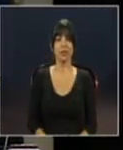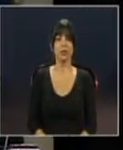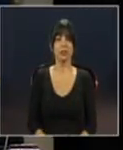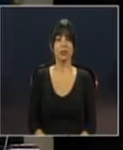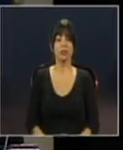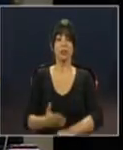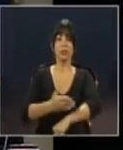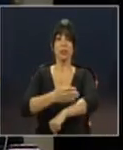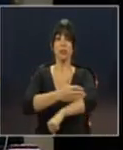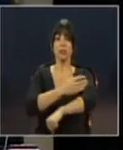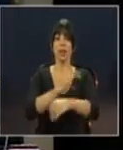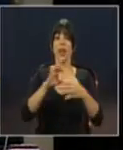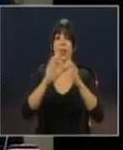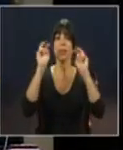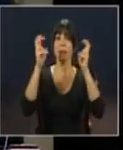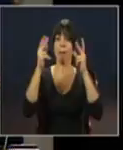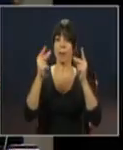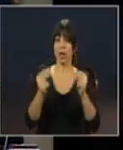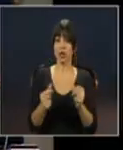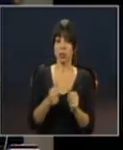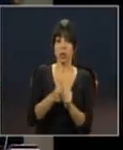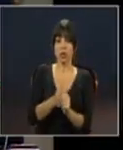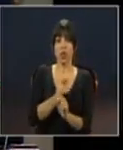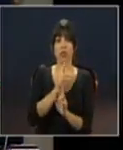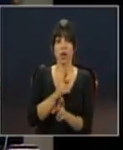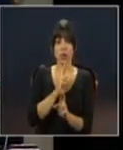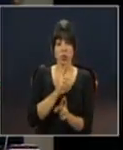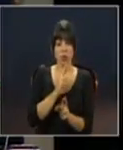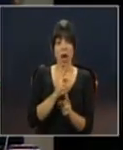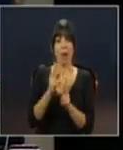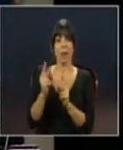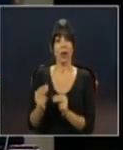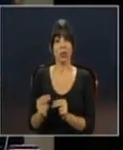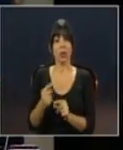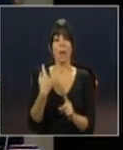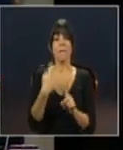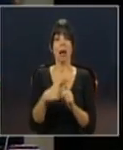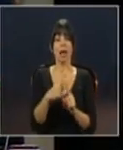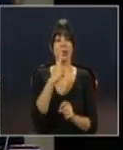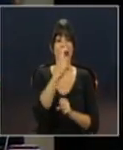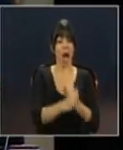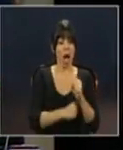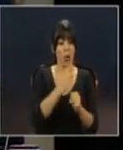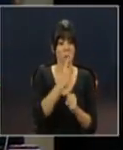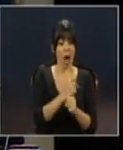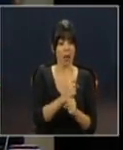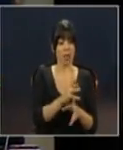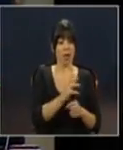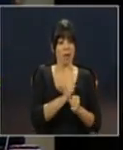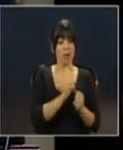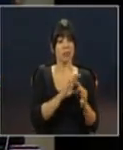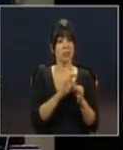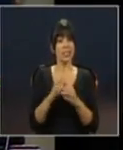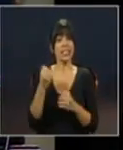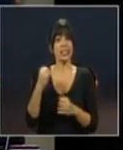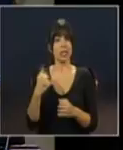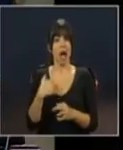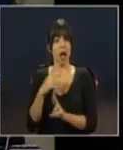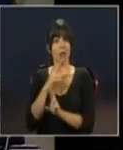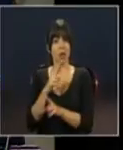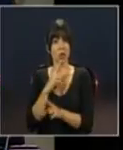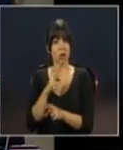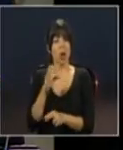Los avances en presupuesto por resultados y el proyecto de vincular anualidades con resultados son esfuerzos que buscan